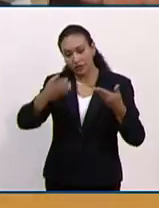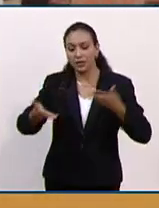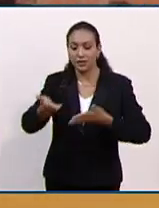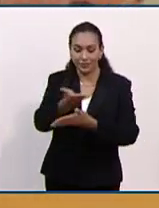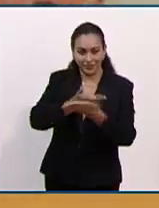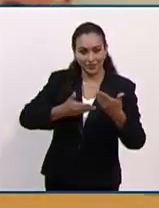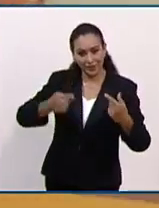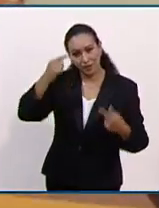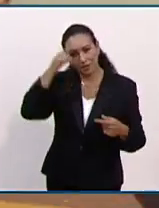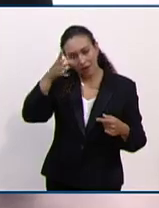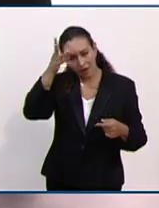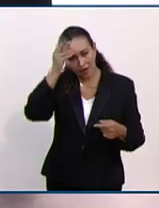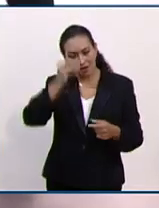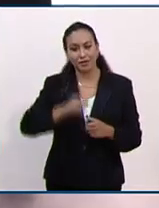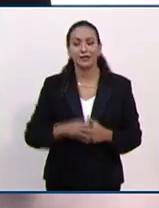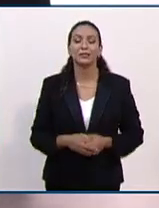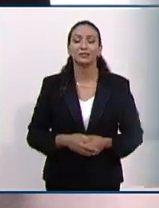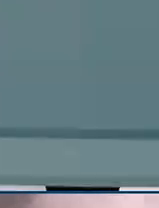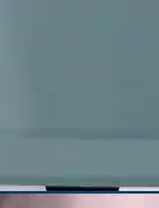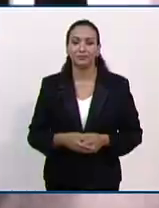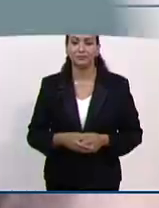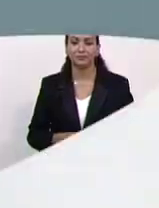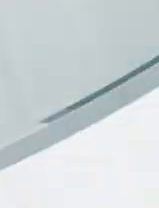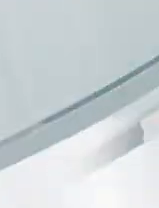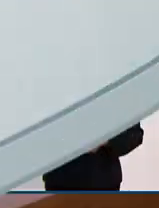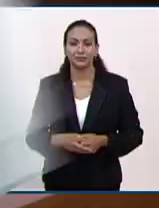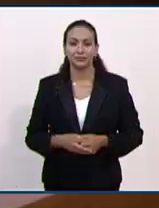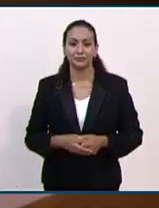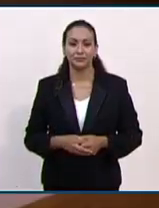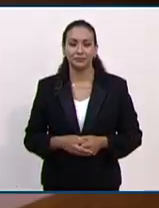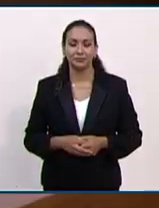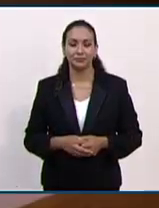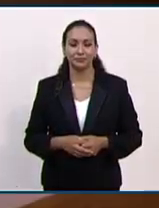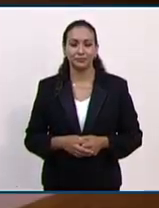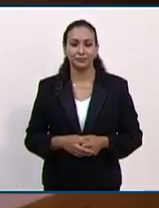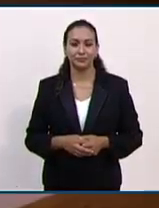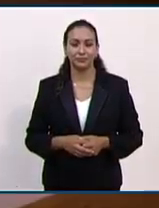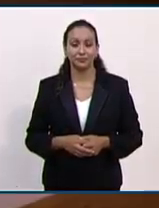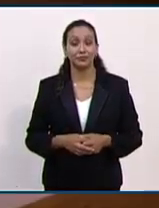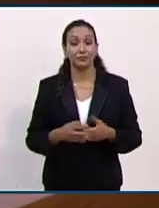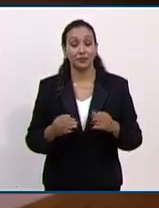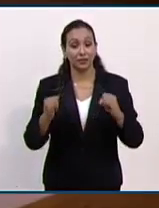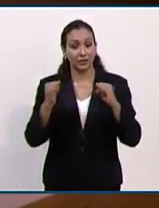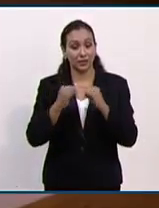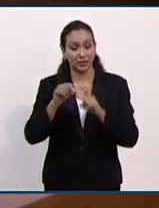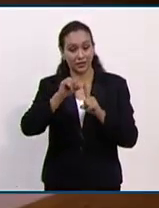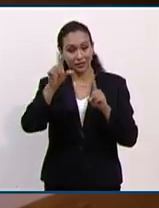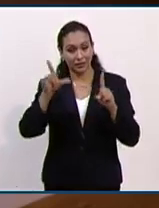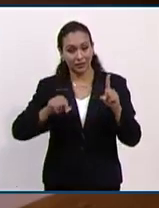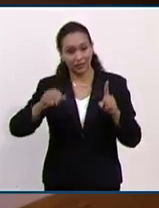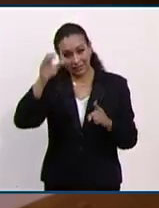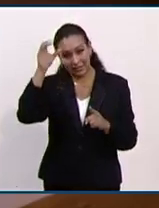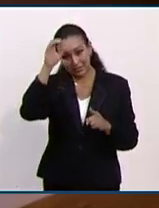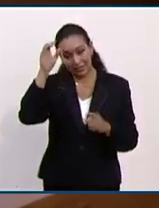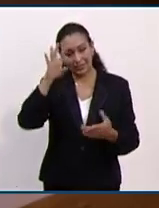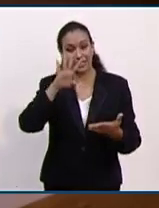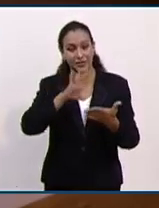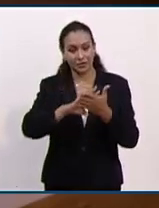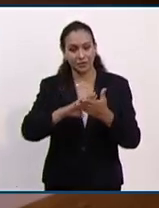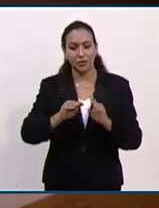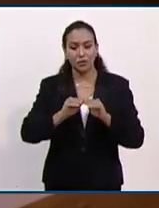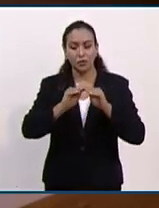y experiencias, entre otros. Y el Instituto Nacional de Ciencias Penales